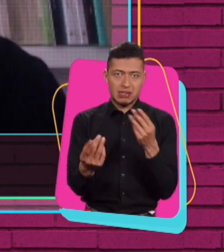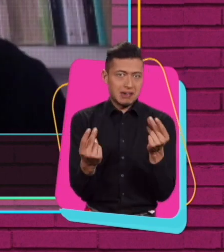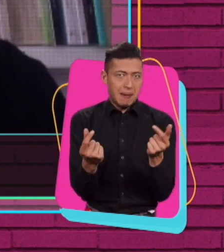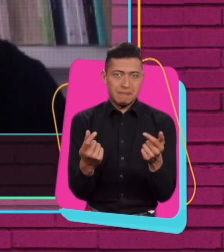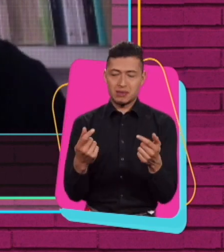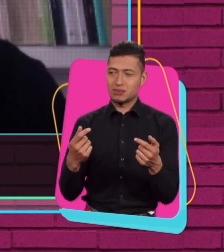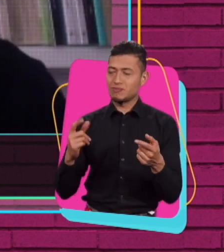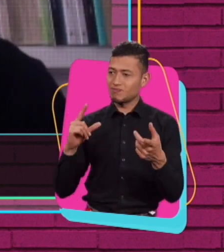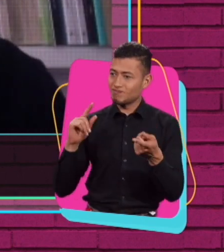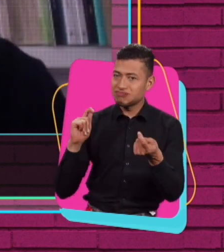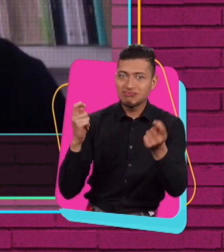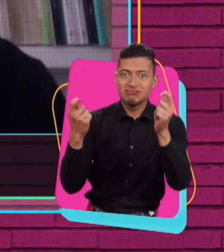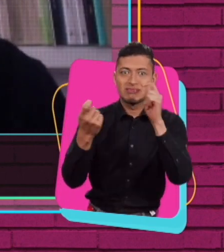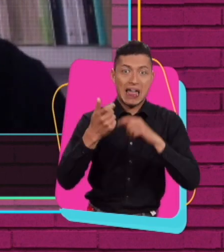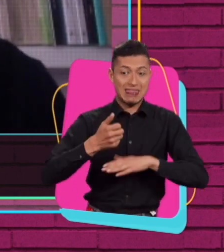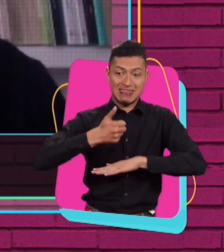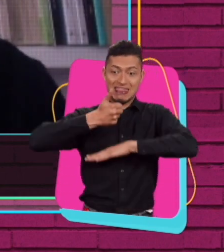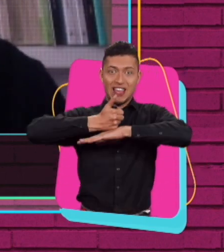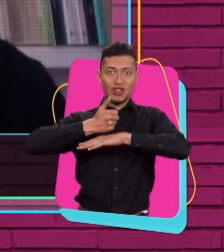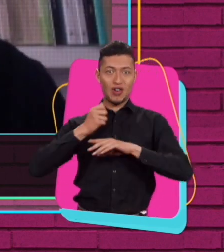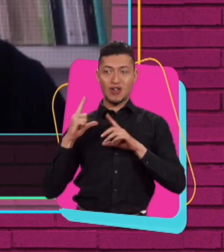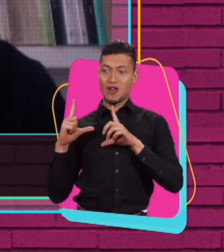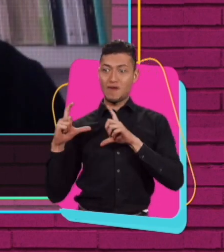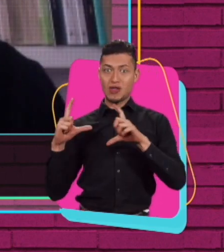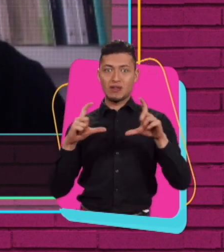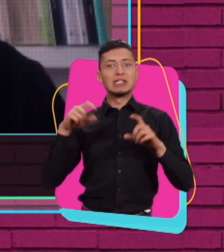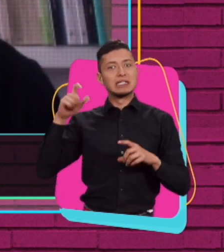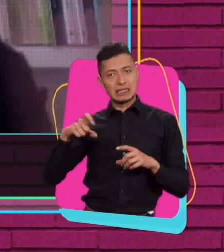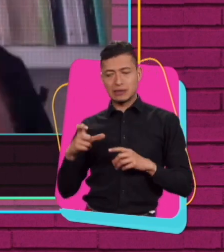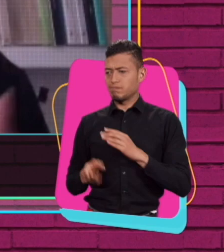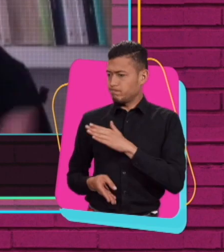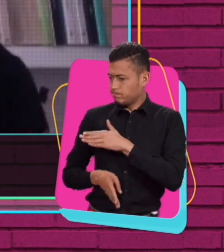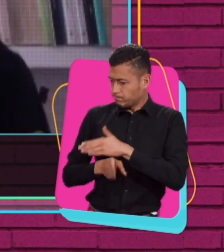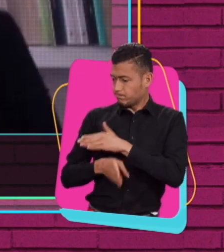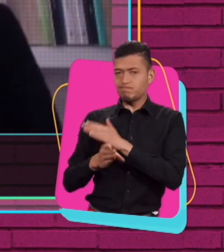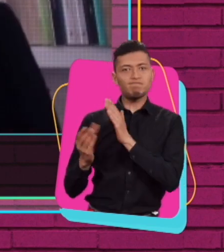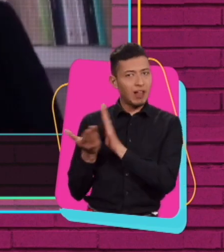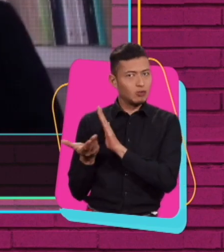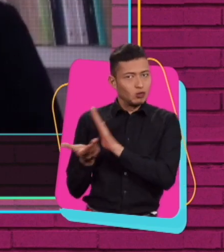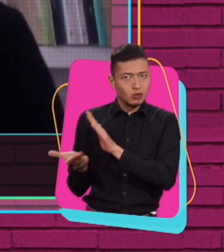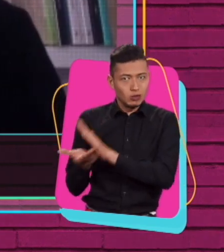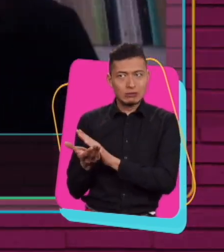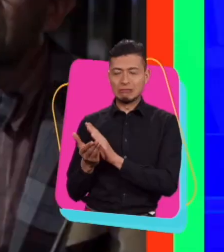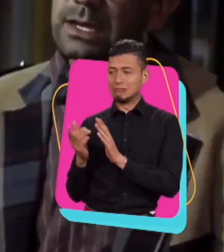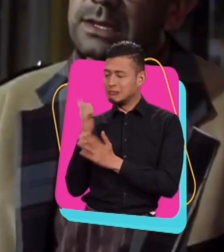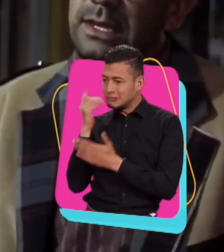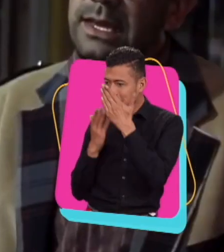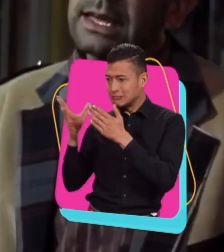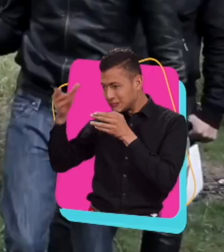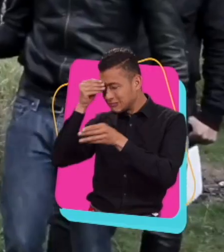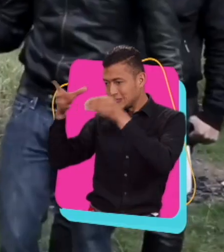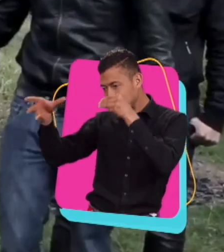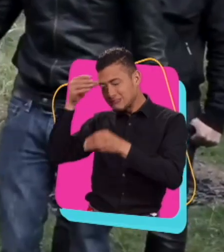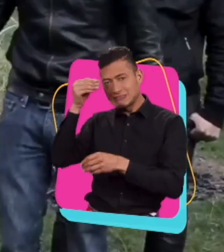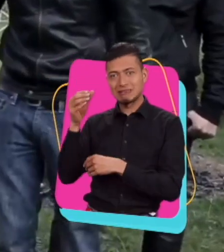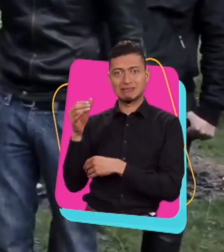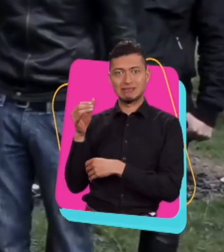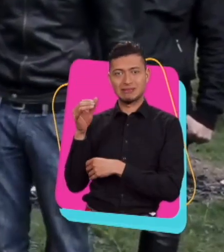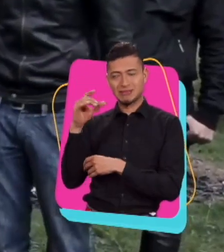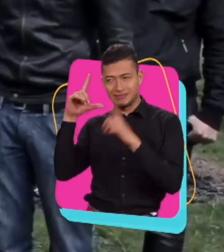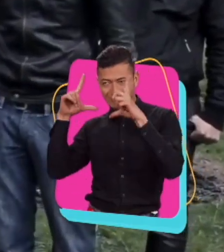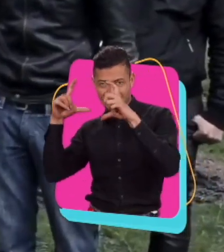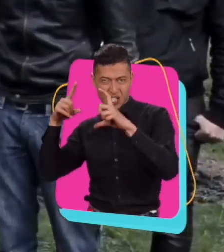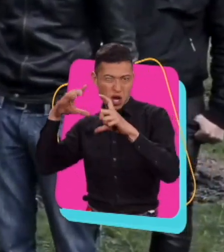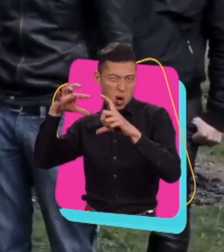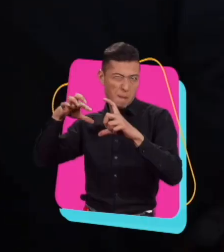pues el director de fotografía tiene que estar estudiando constantemente. Las cámaras